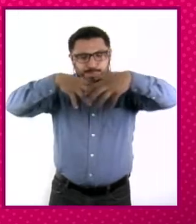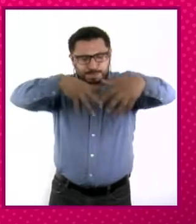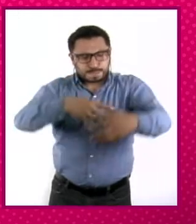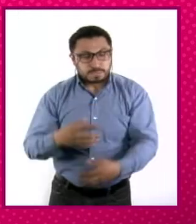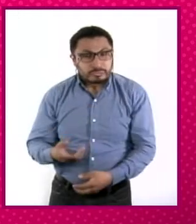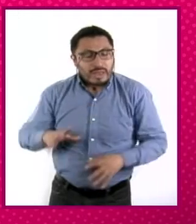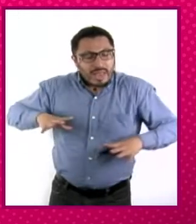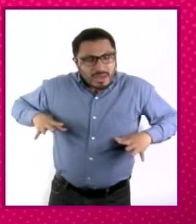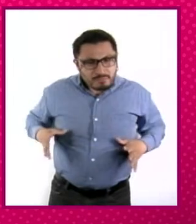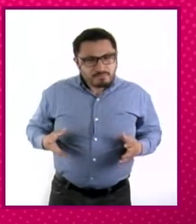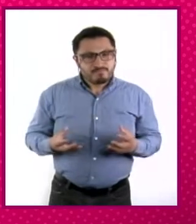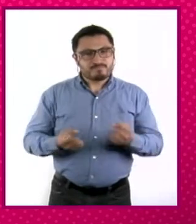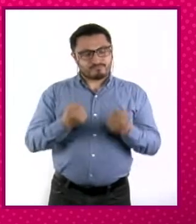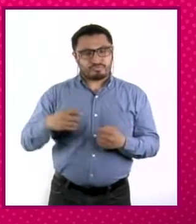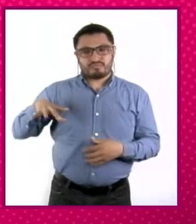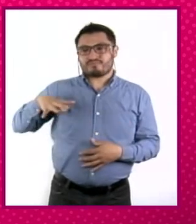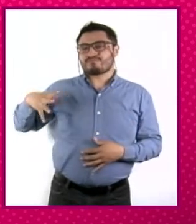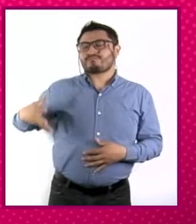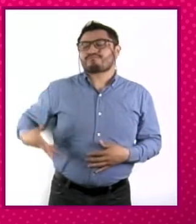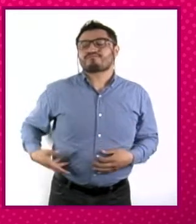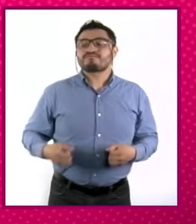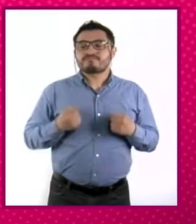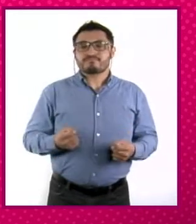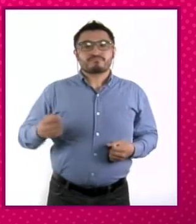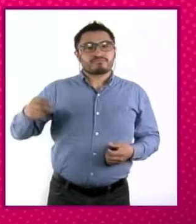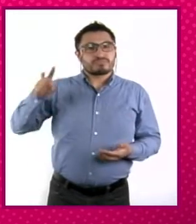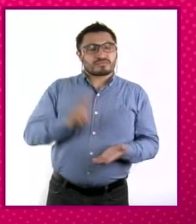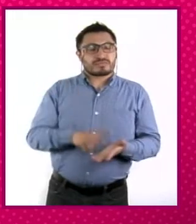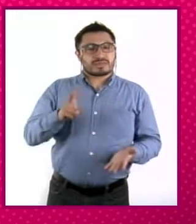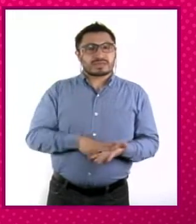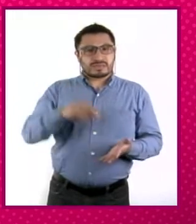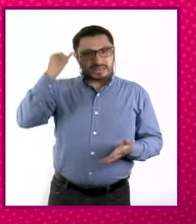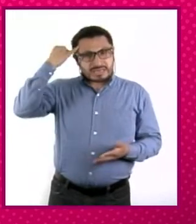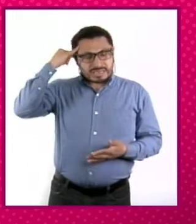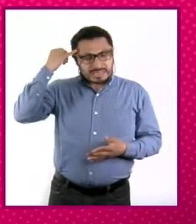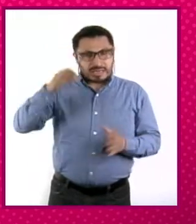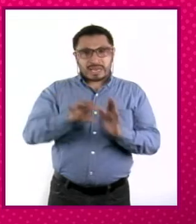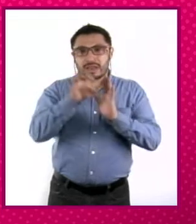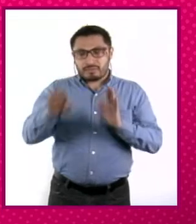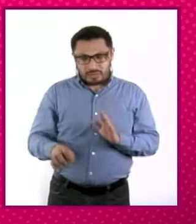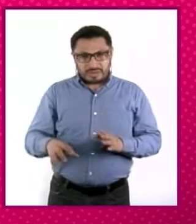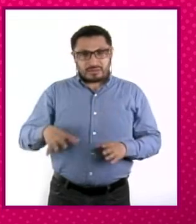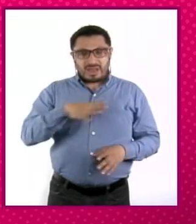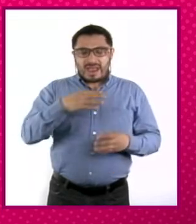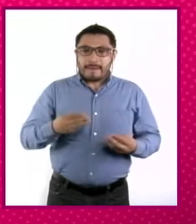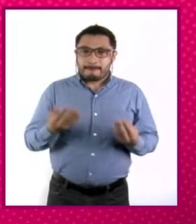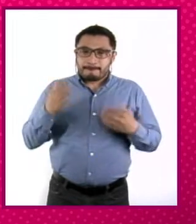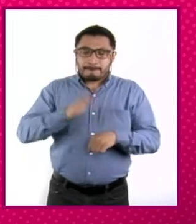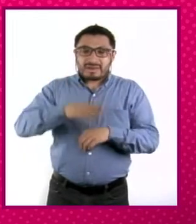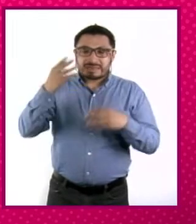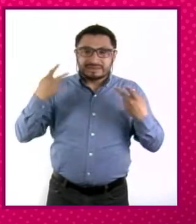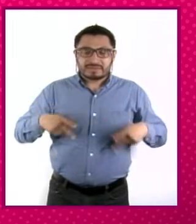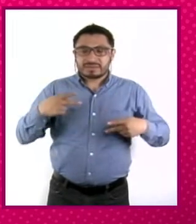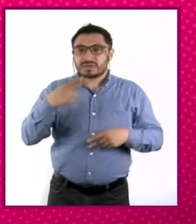internados, les cortaban el cabello, les ponían otra ropa, les prohibían hablar su idioma y los hacían